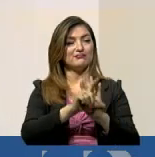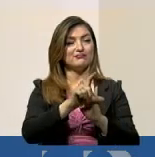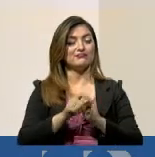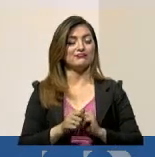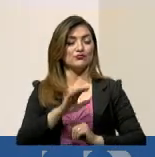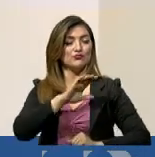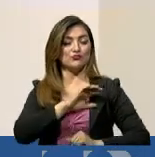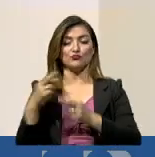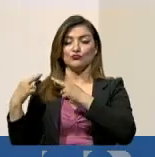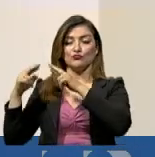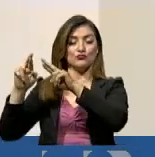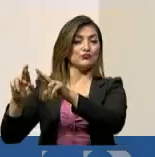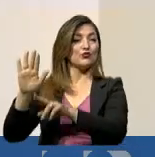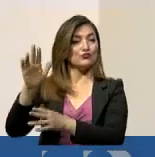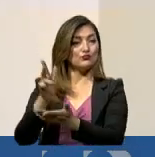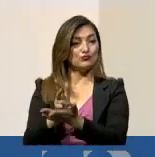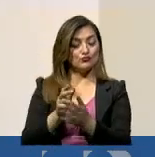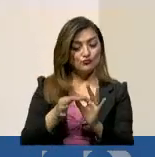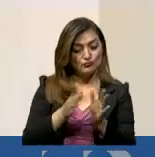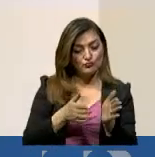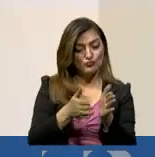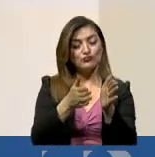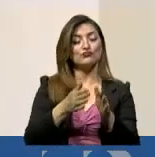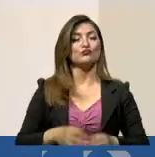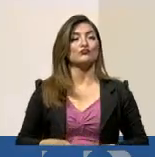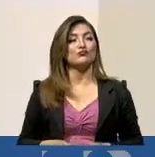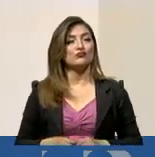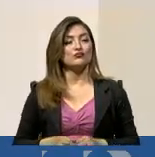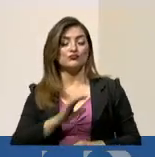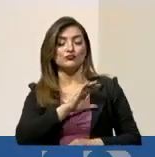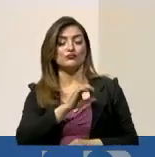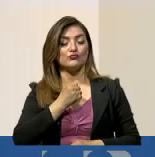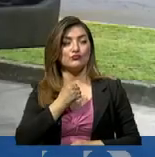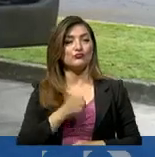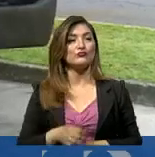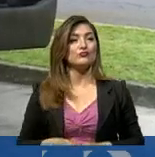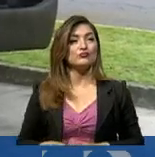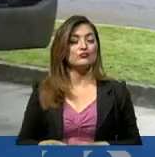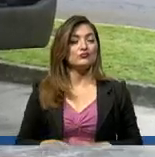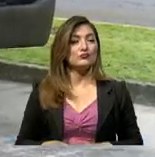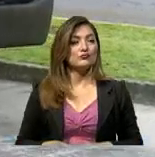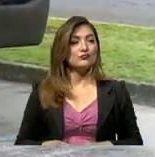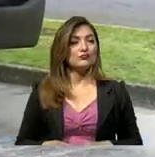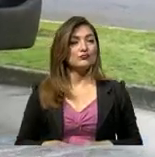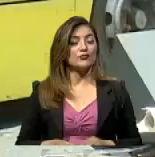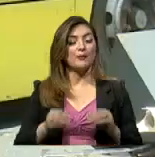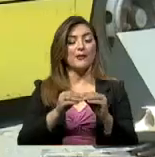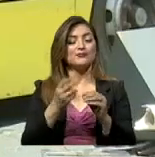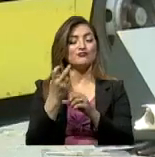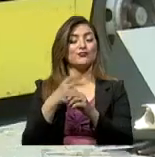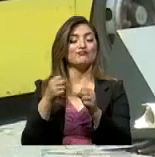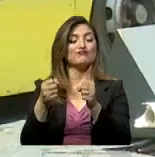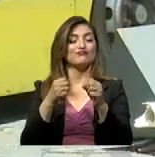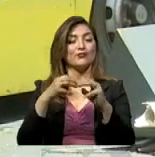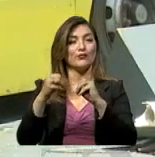a la municipalidad, las paradas, las vías, las estaciones son de propiedad de la municipalidad de hacer. A las paradas se suman las unidades